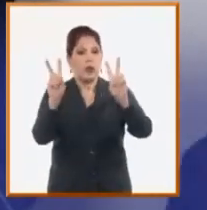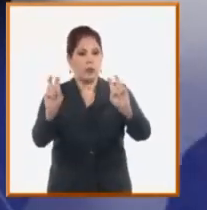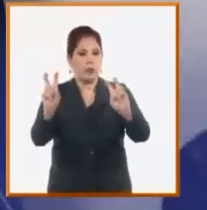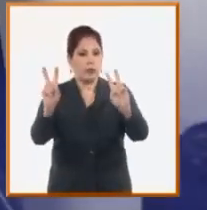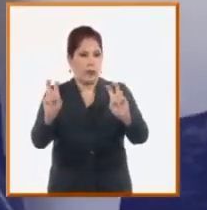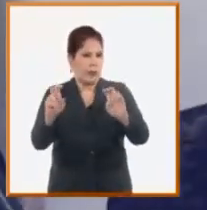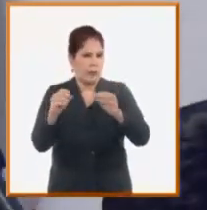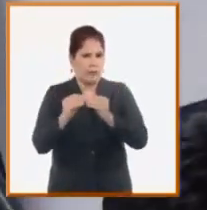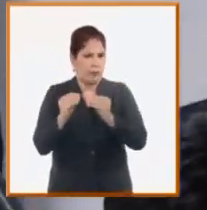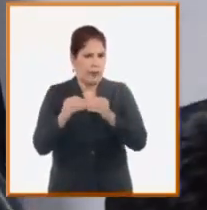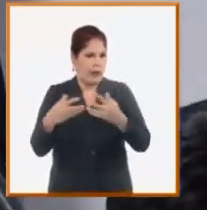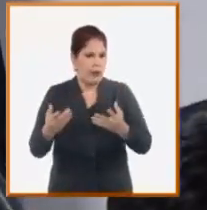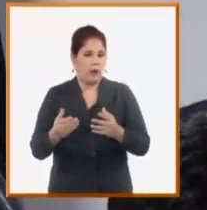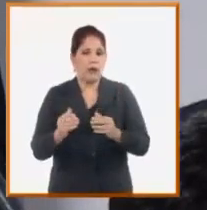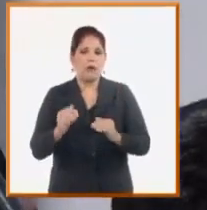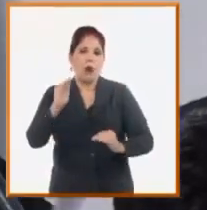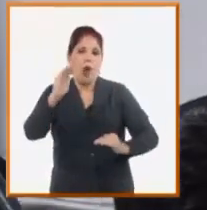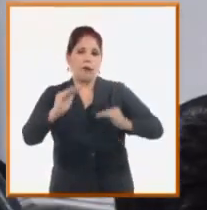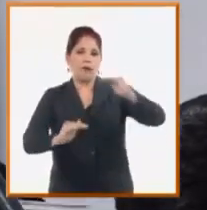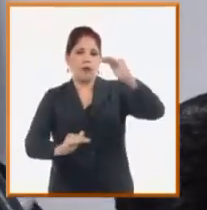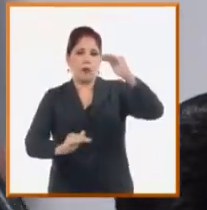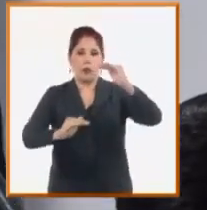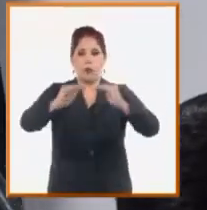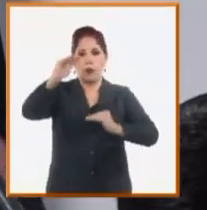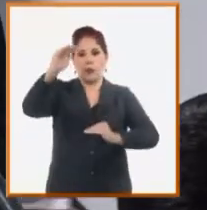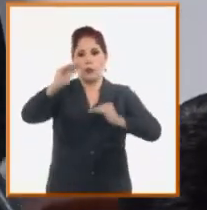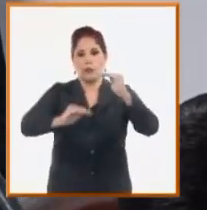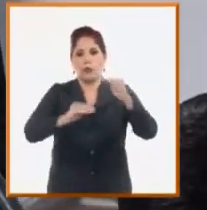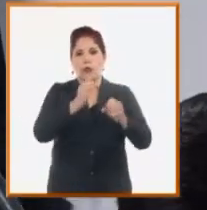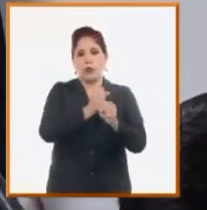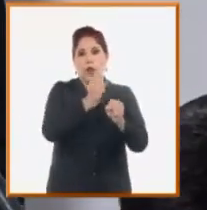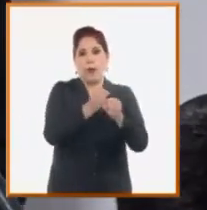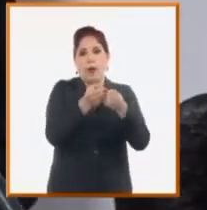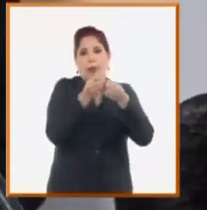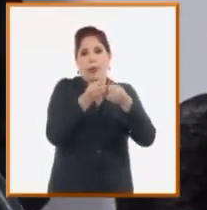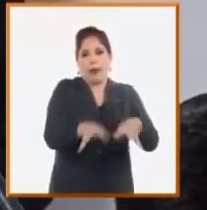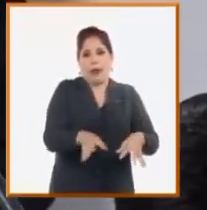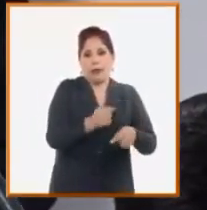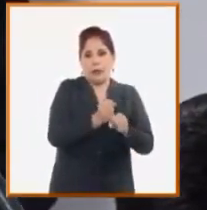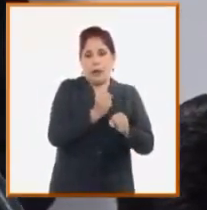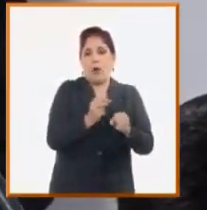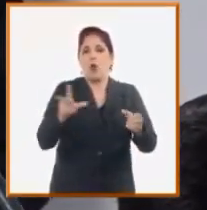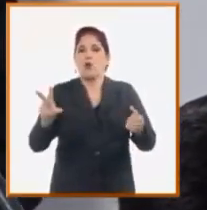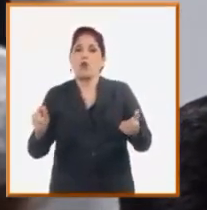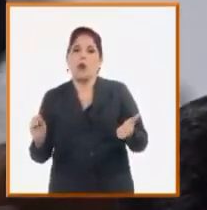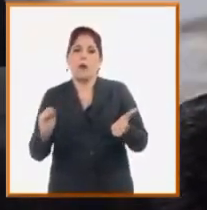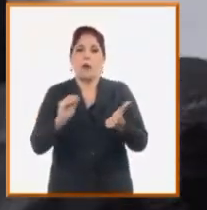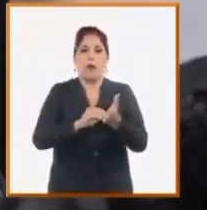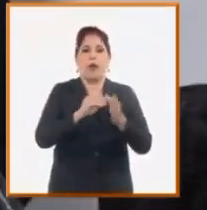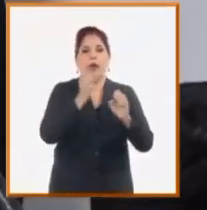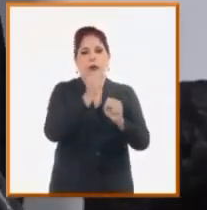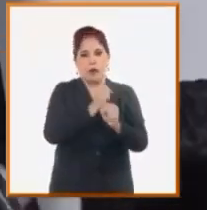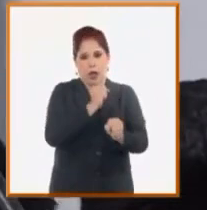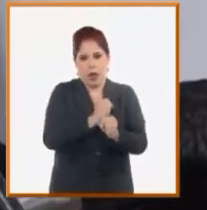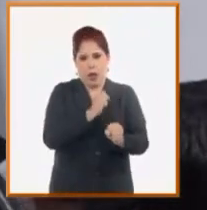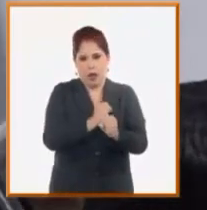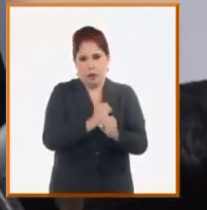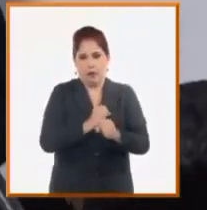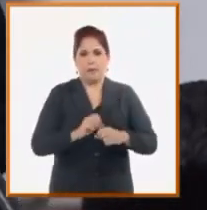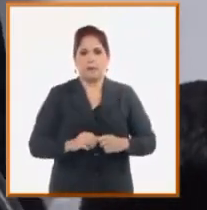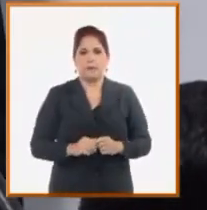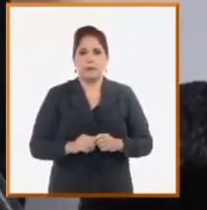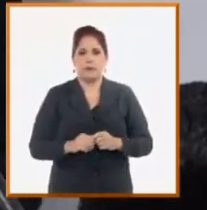que ver con la fluctuación de la fuerza laboral y de trabajo. Porque entre todos los fenómenos que